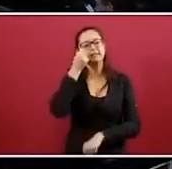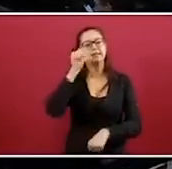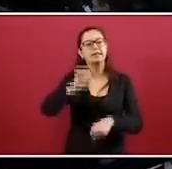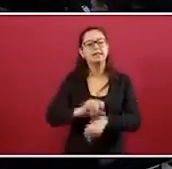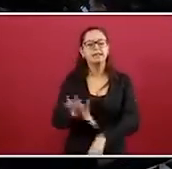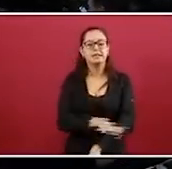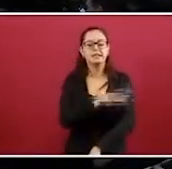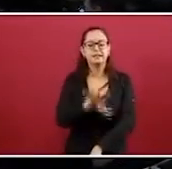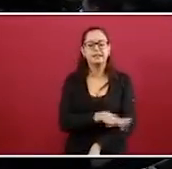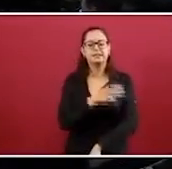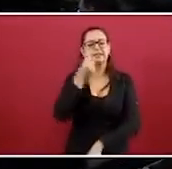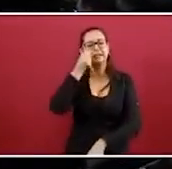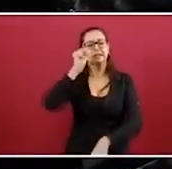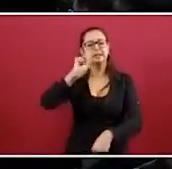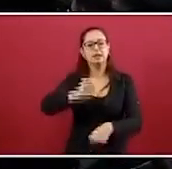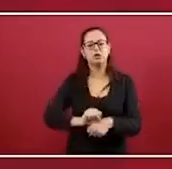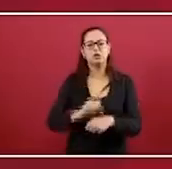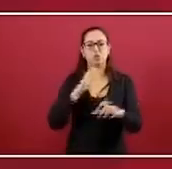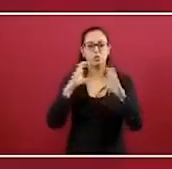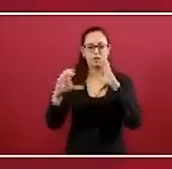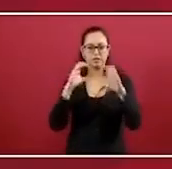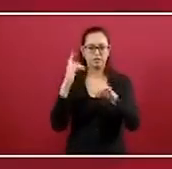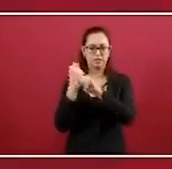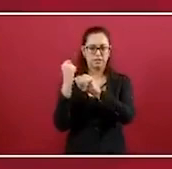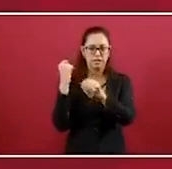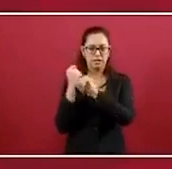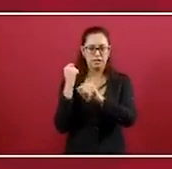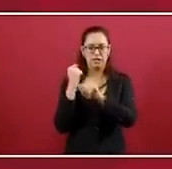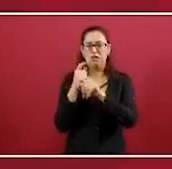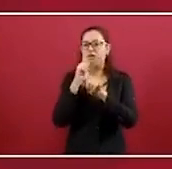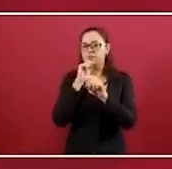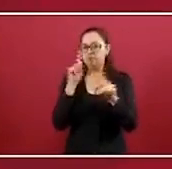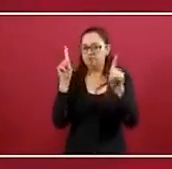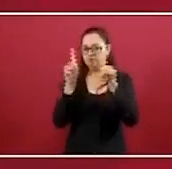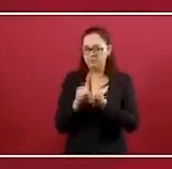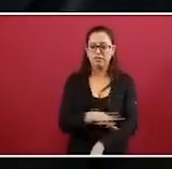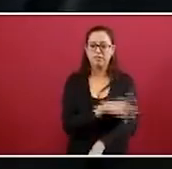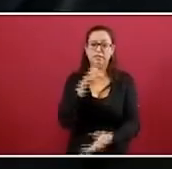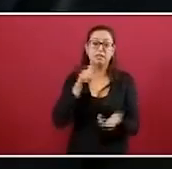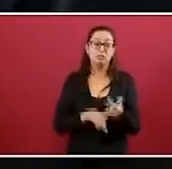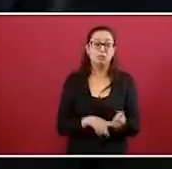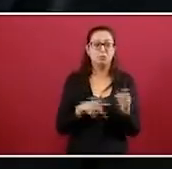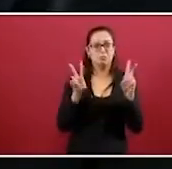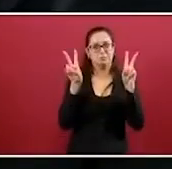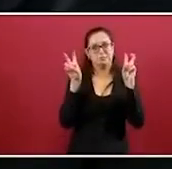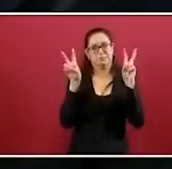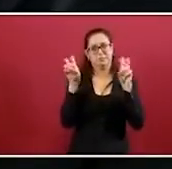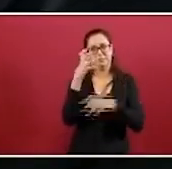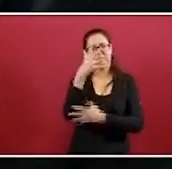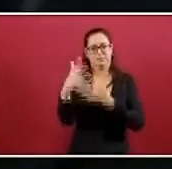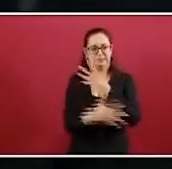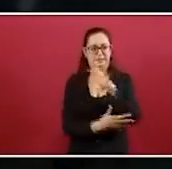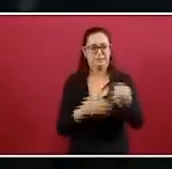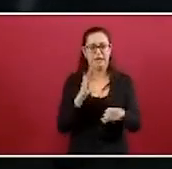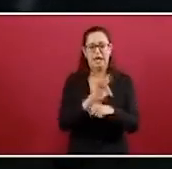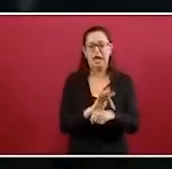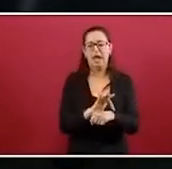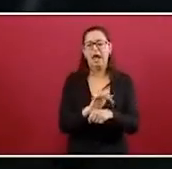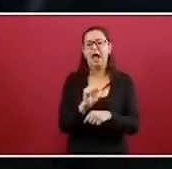Comunicaciones y Transportes en los gobiernos de Ernesto Zedillo y Felipe Calderón. Alfredo Elías